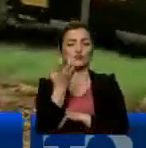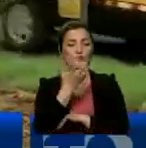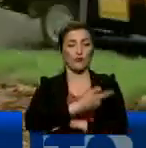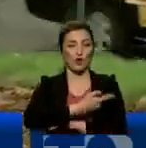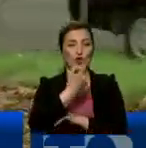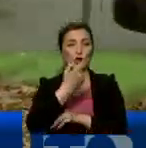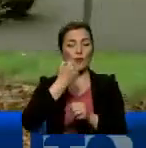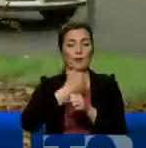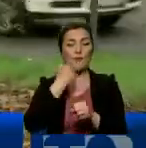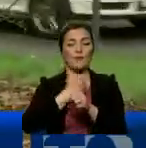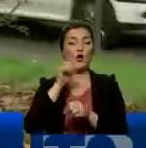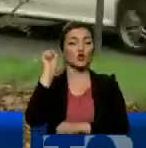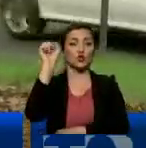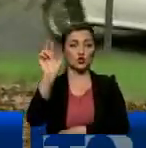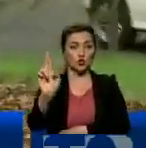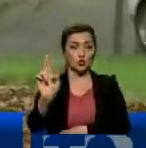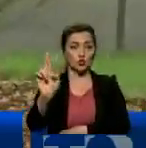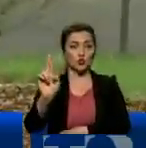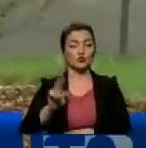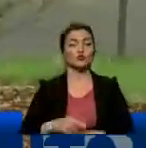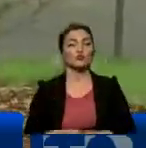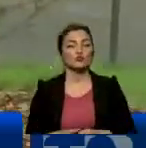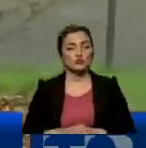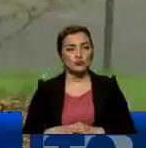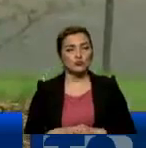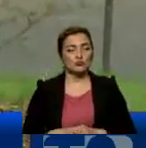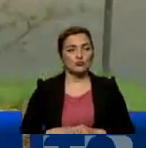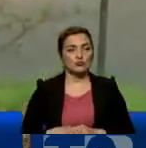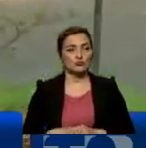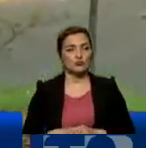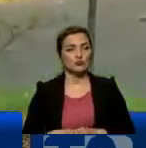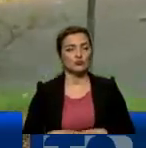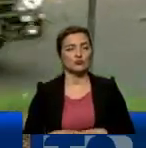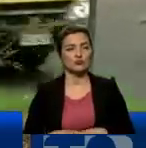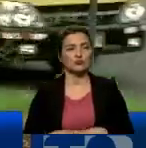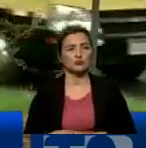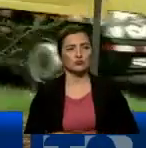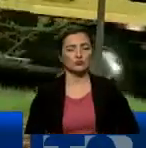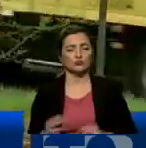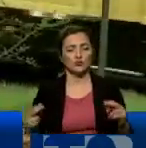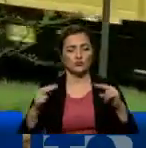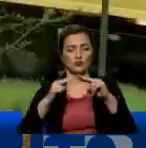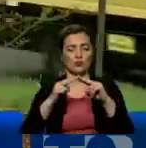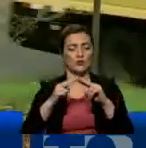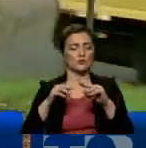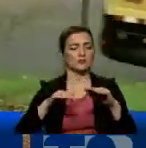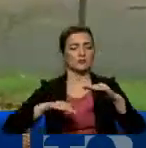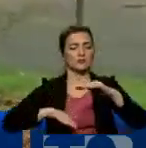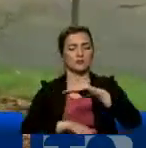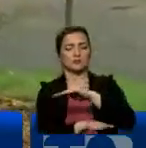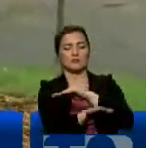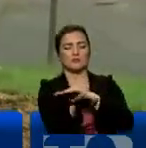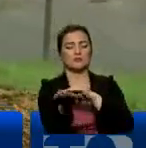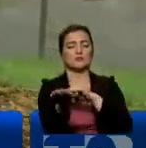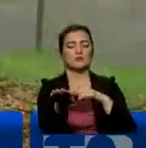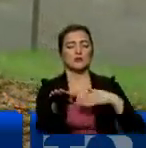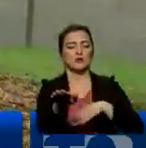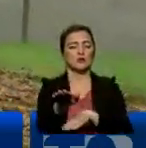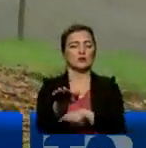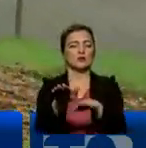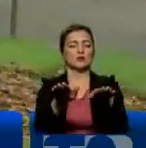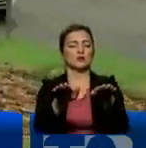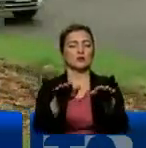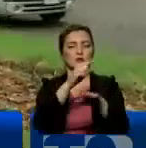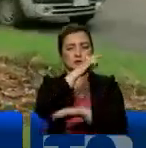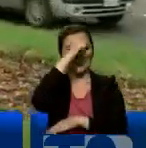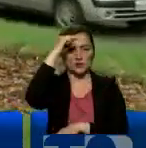días, estaremos trabajando la reforma en los puentes de la intersección con la